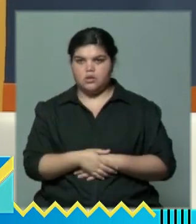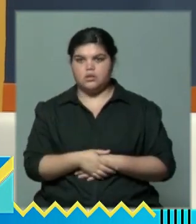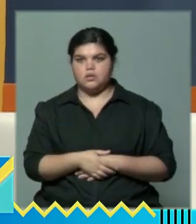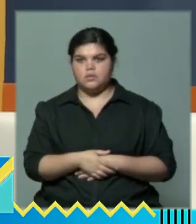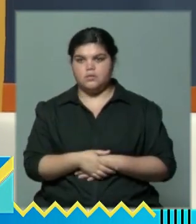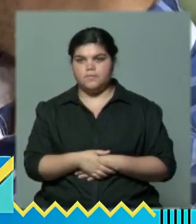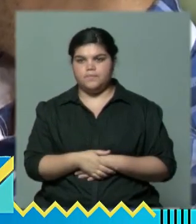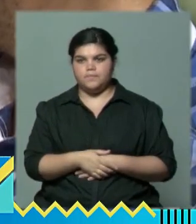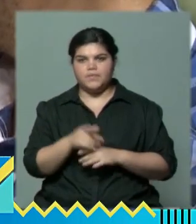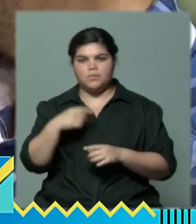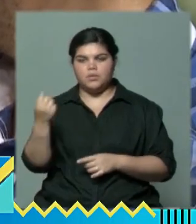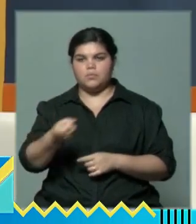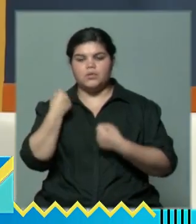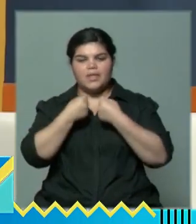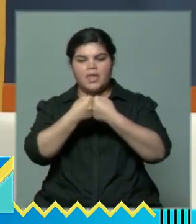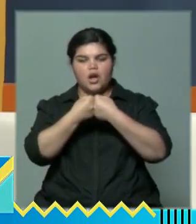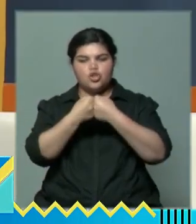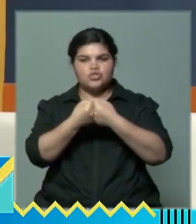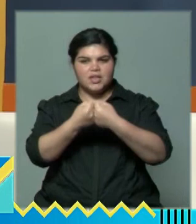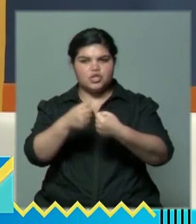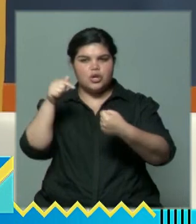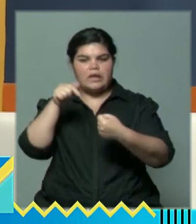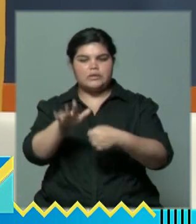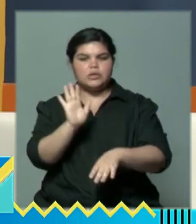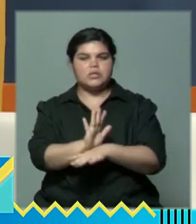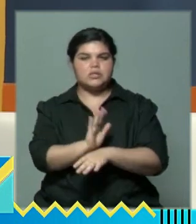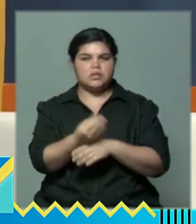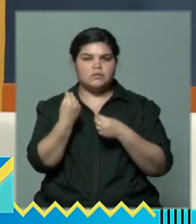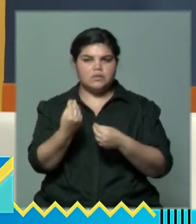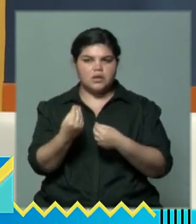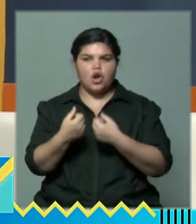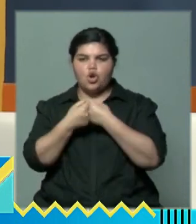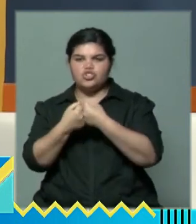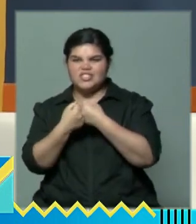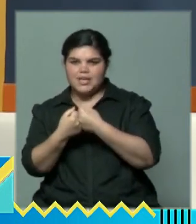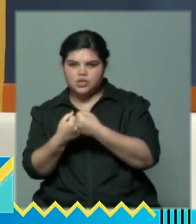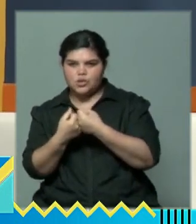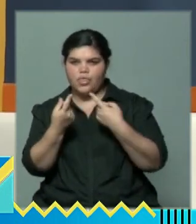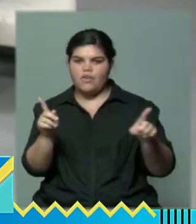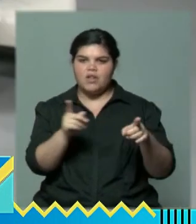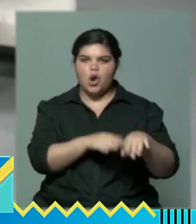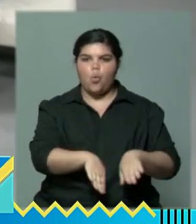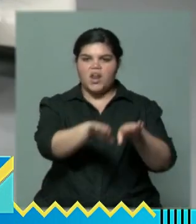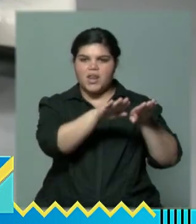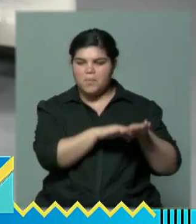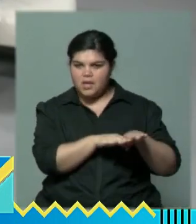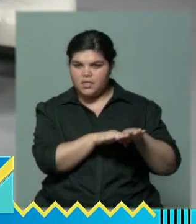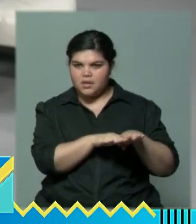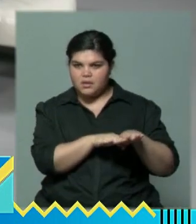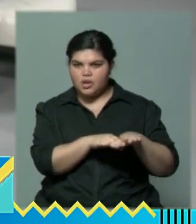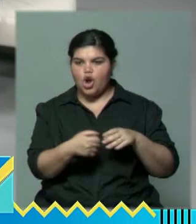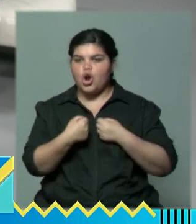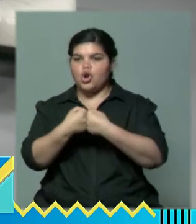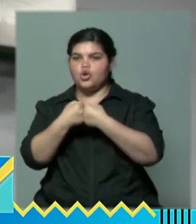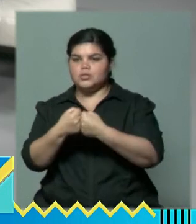entender lo que son los consensos, digamos. Y confundimos consenso con unanimidad, digamos. Y el consenso es tratar de lograr